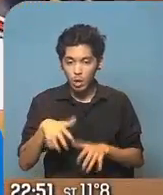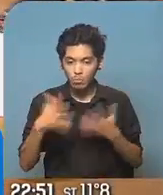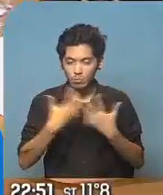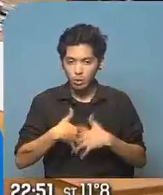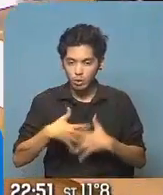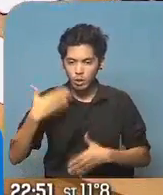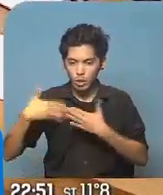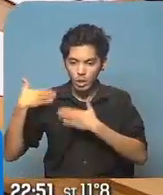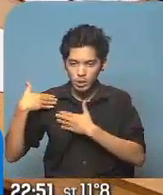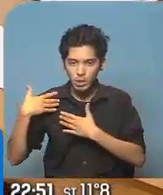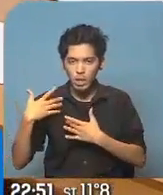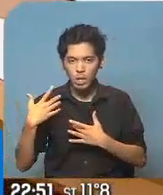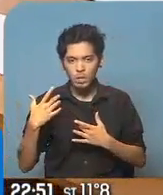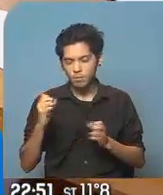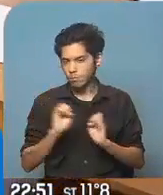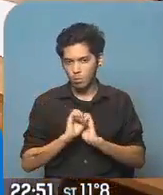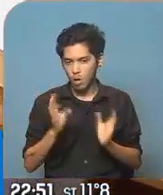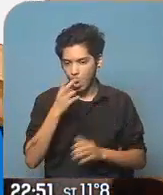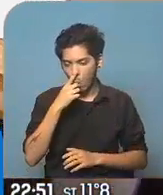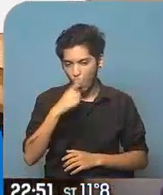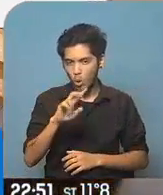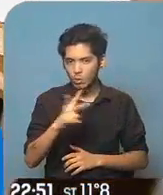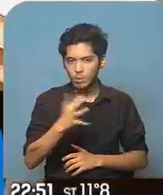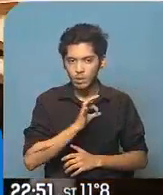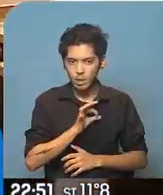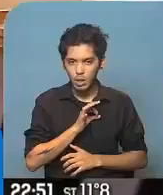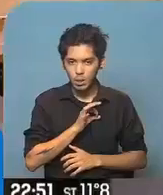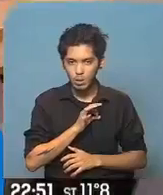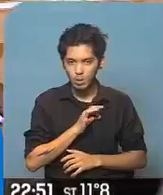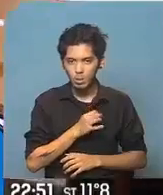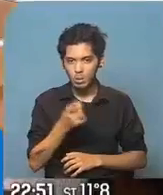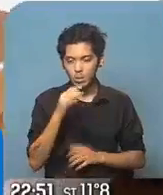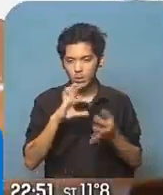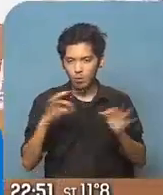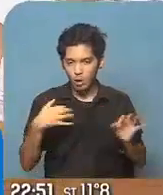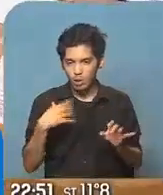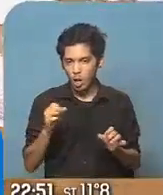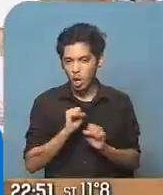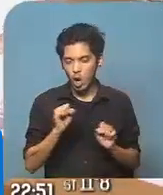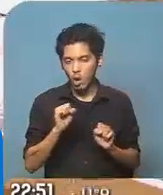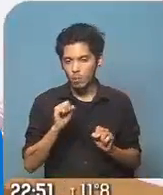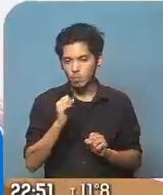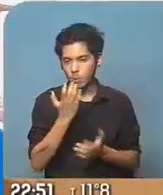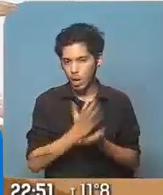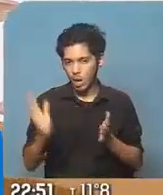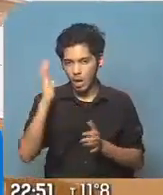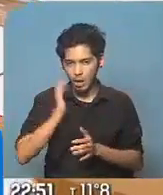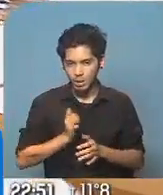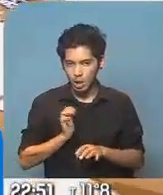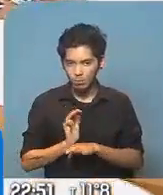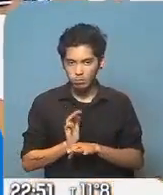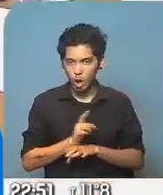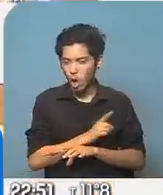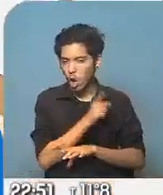política brasilera, fenomenal en los últimos 3 años. Digo, un impeachment irregular, golpe institucional, llamémoslo como cada uno quiera llamarlo,